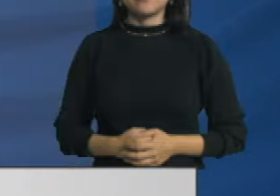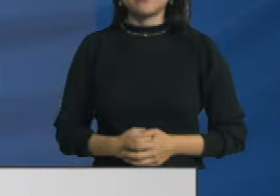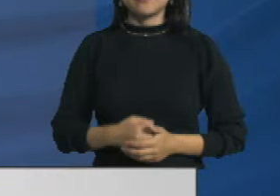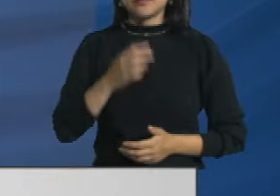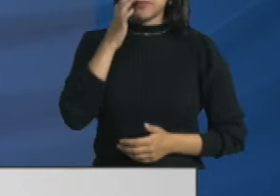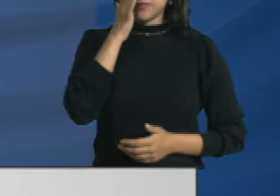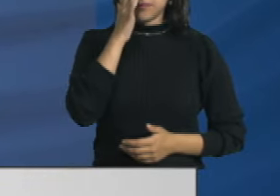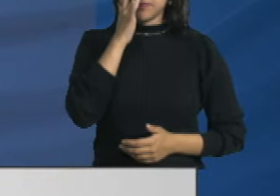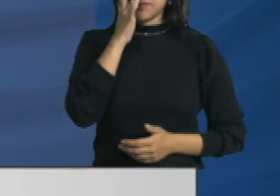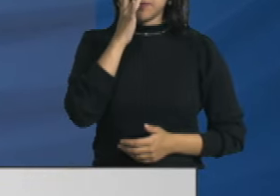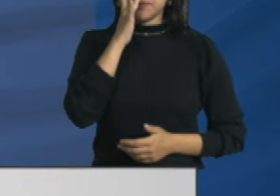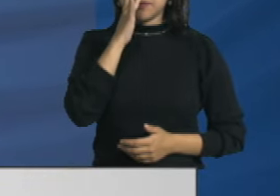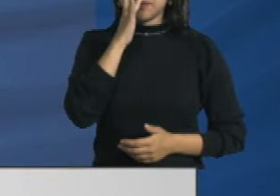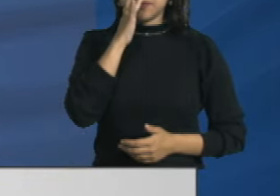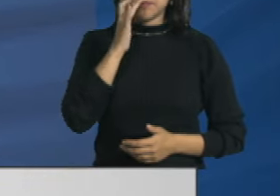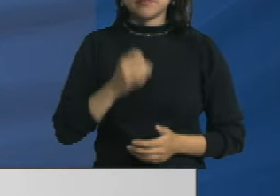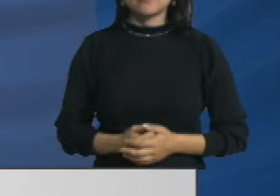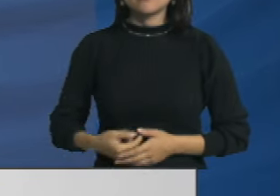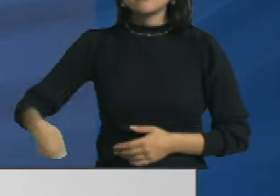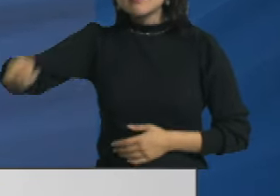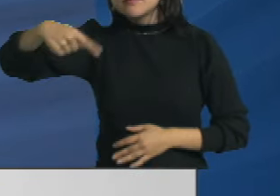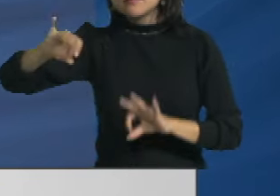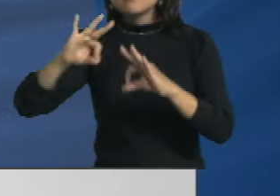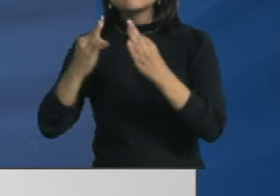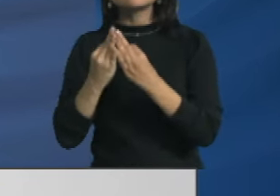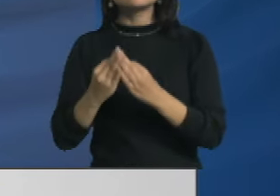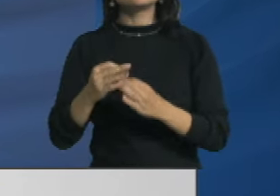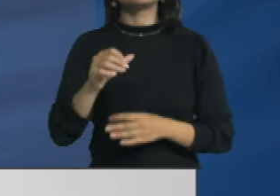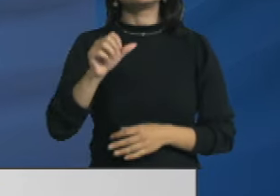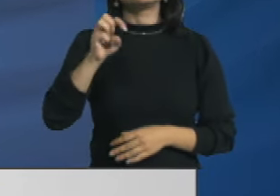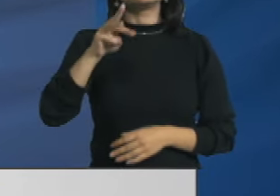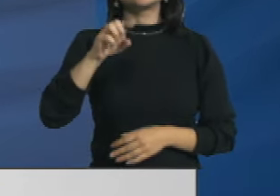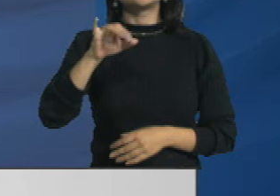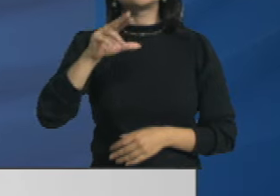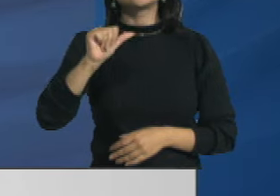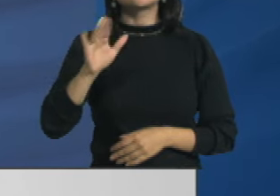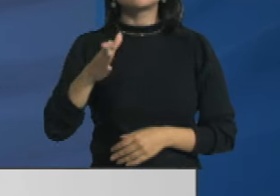El clamado de todos nosotros los hermanos de María Lidia Soto, que fue la víctima que...